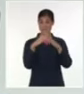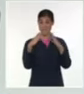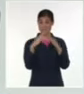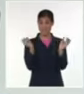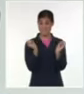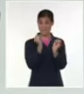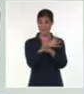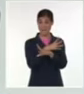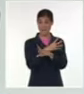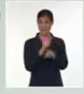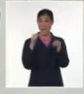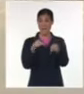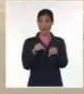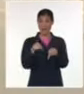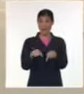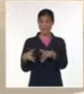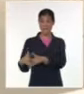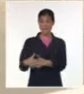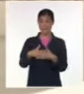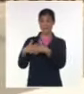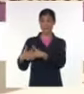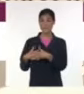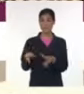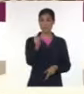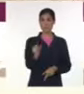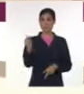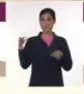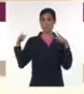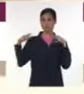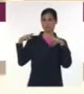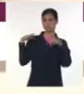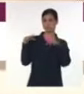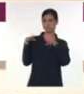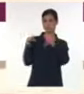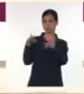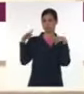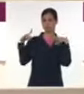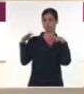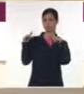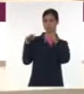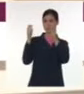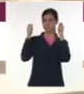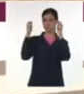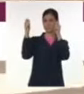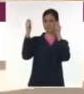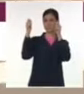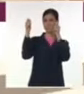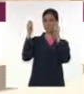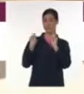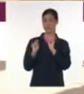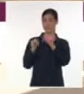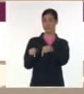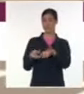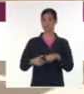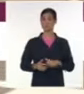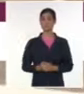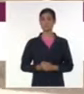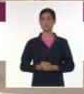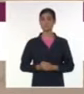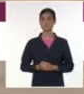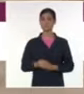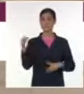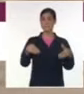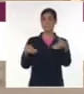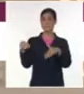de Estados Unidos. Entre los mensajes enviados por los manifestantes al mandatario estadounidense estuvieron: no